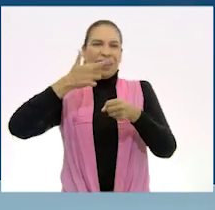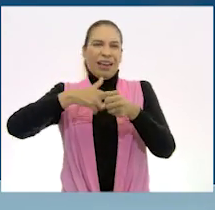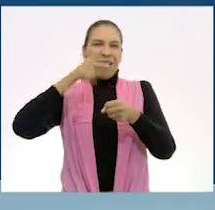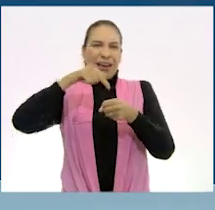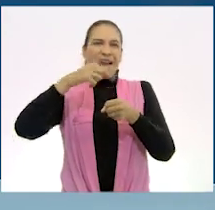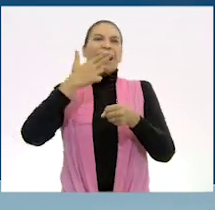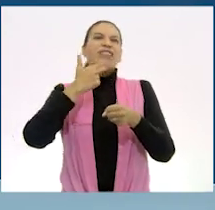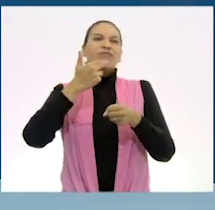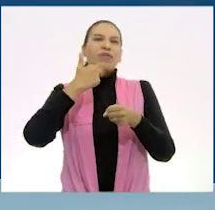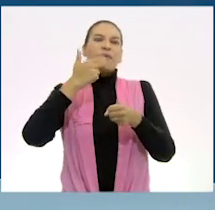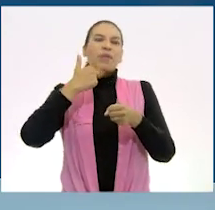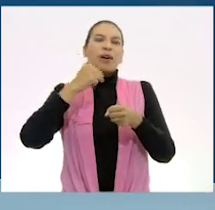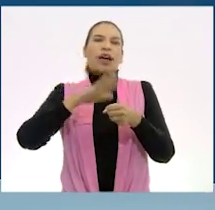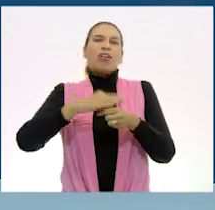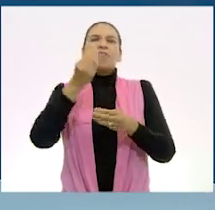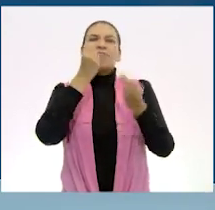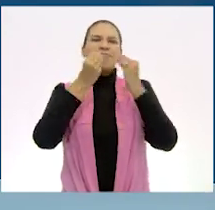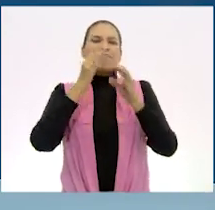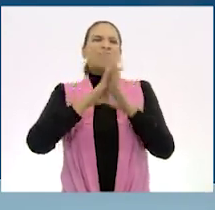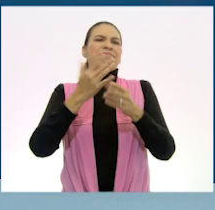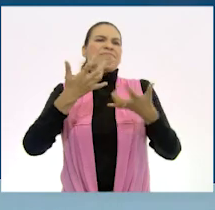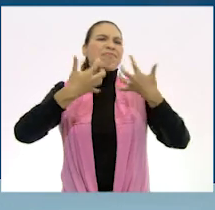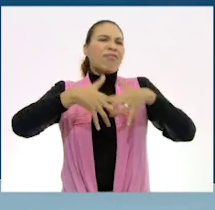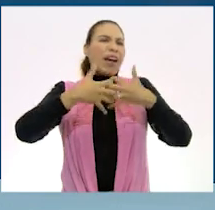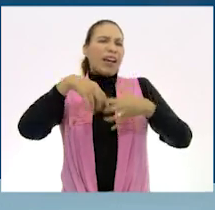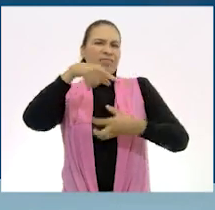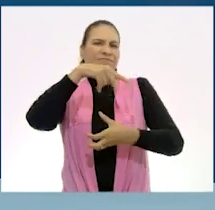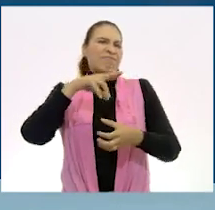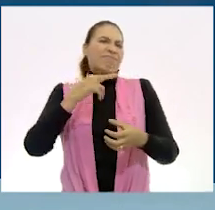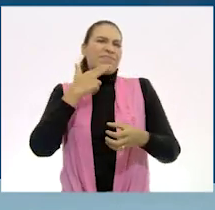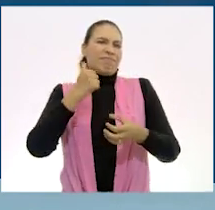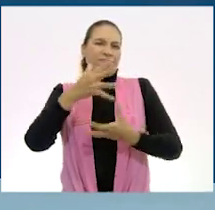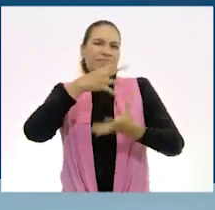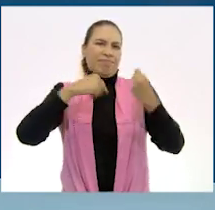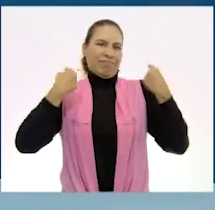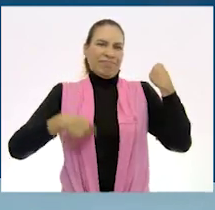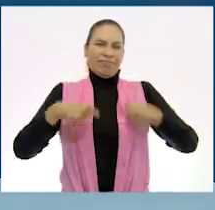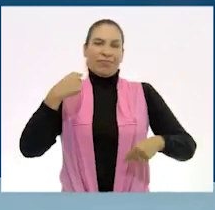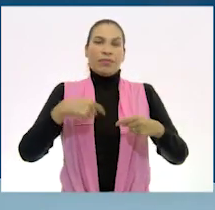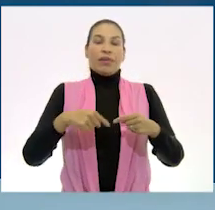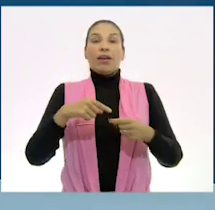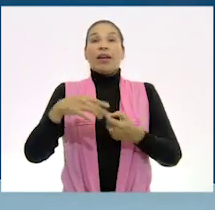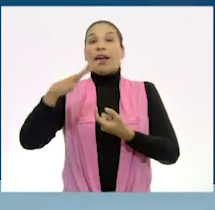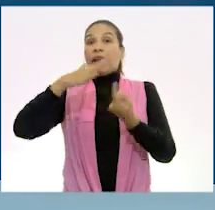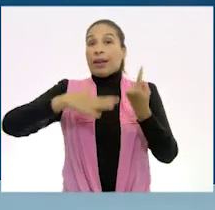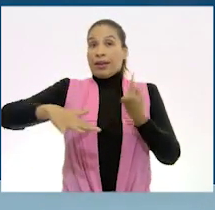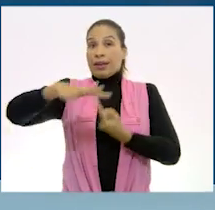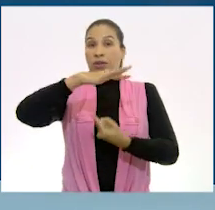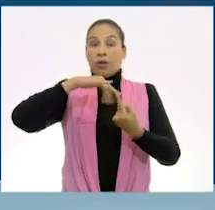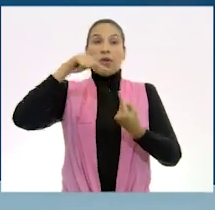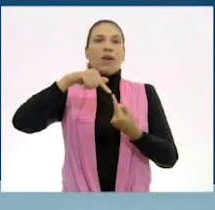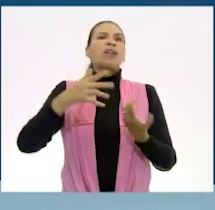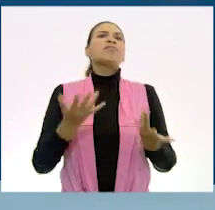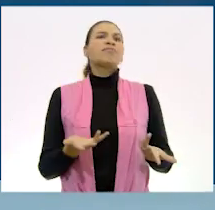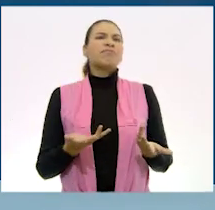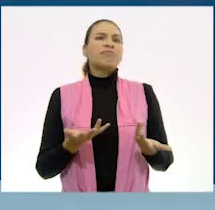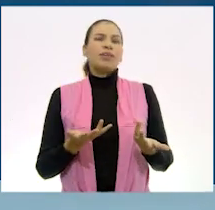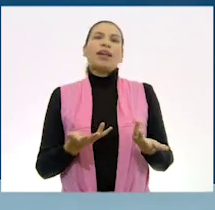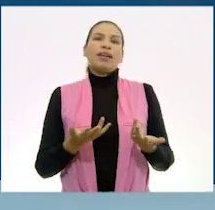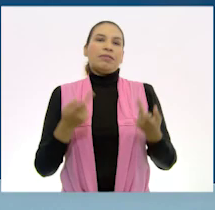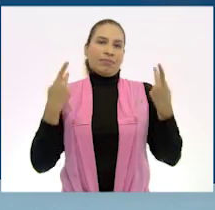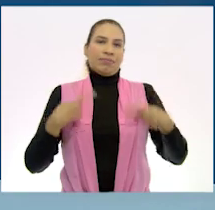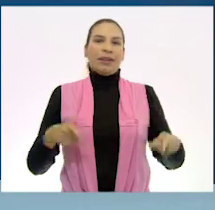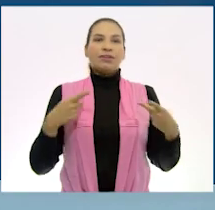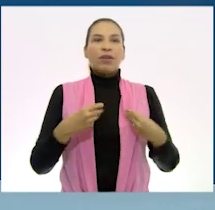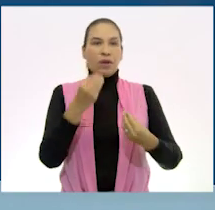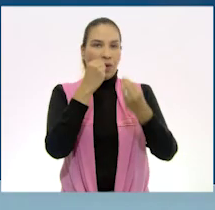azúcar y alimentos chatarra. También decía que el entorno está condicionado a lo que las